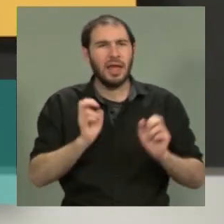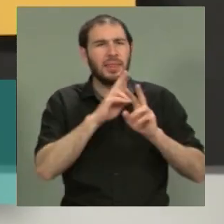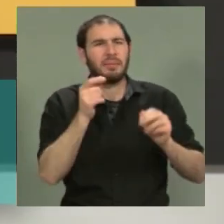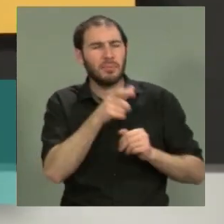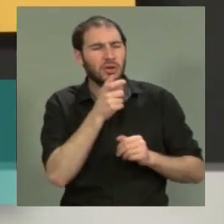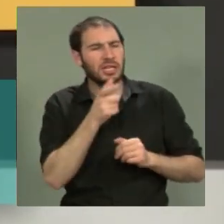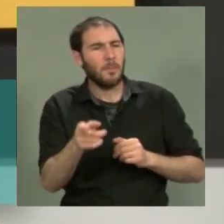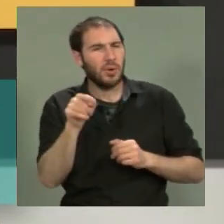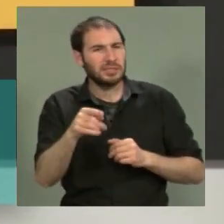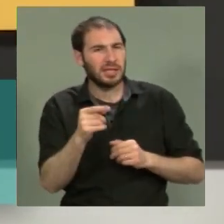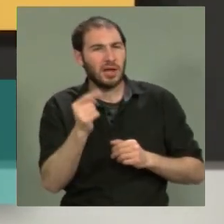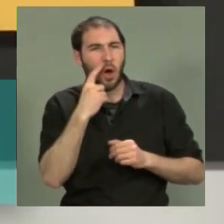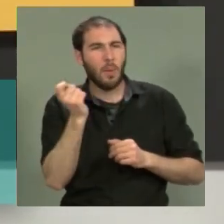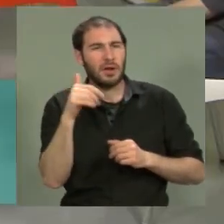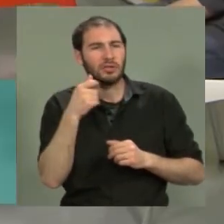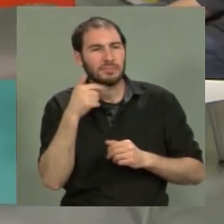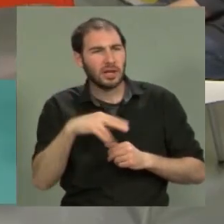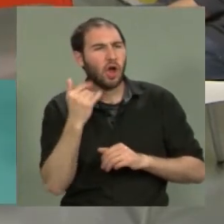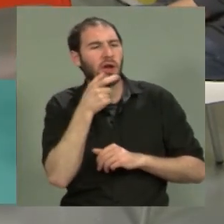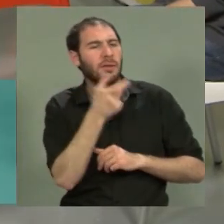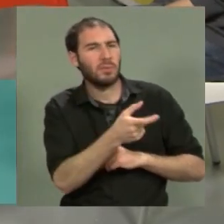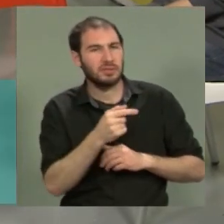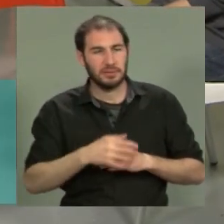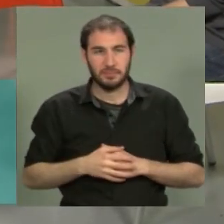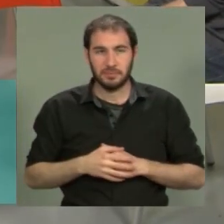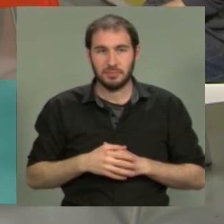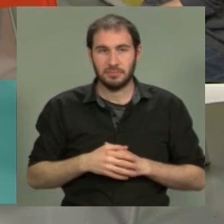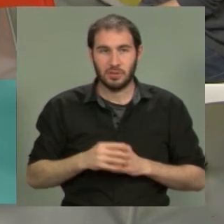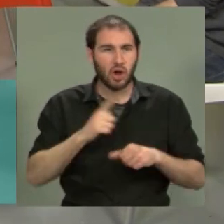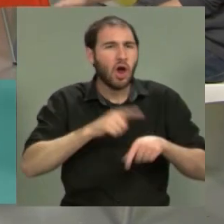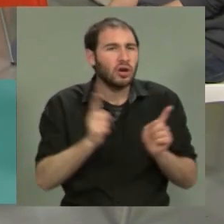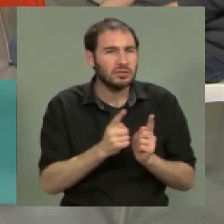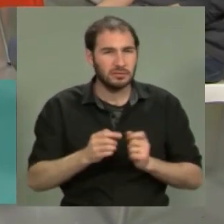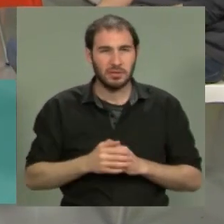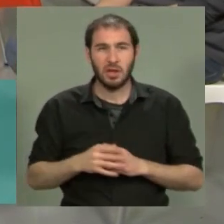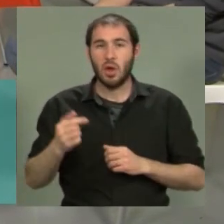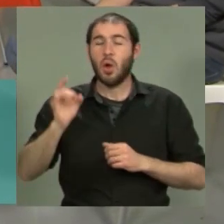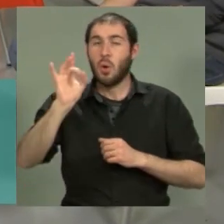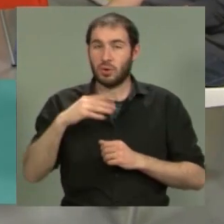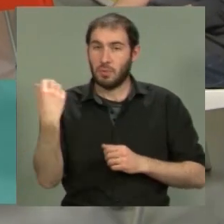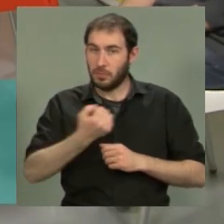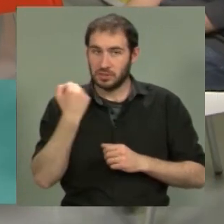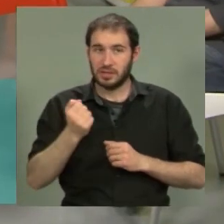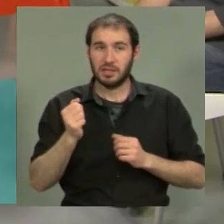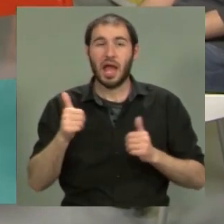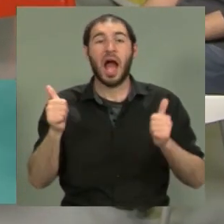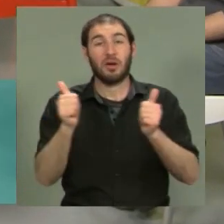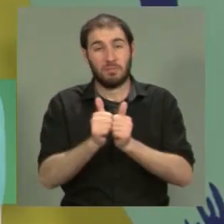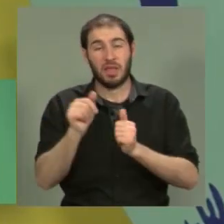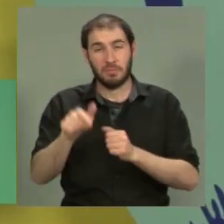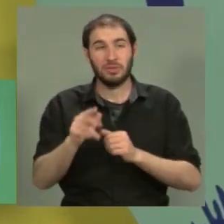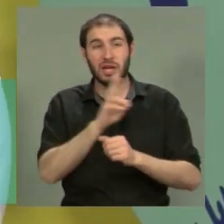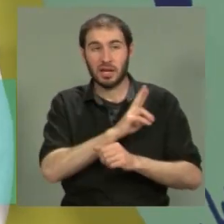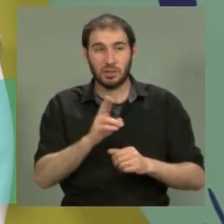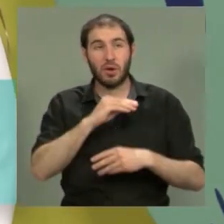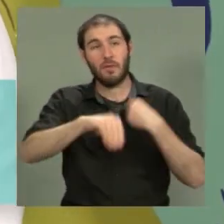querías contestarle a Osman por un poco. Sí, no, lo único Muy que a mí me parece importantísimo el acompañamiento